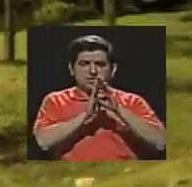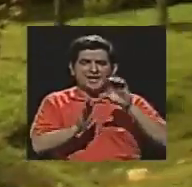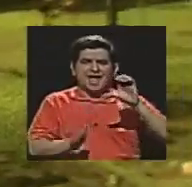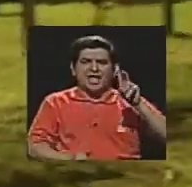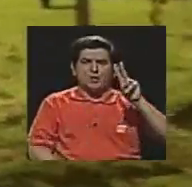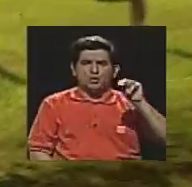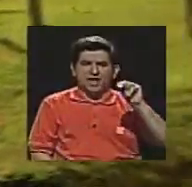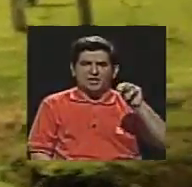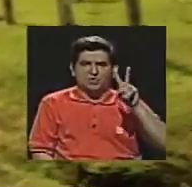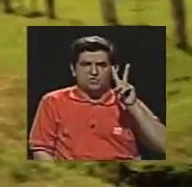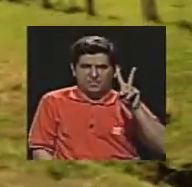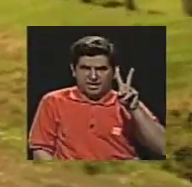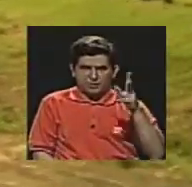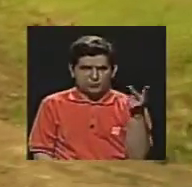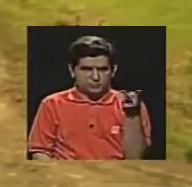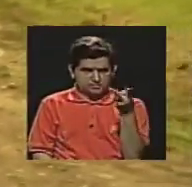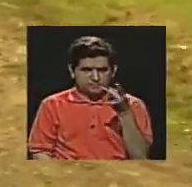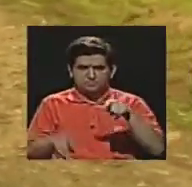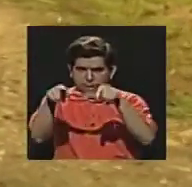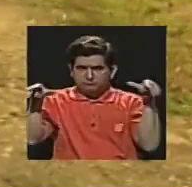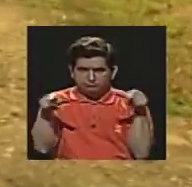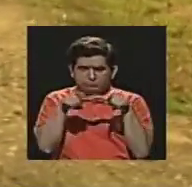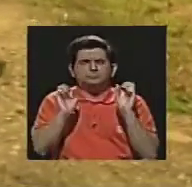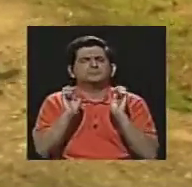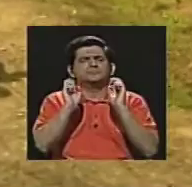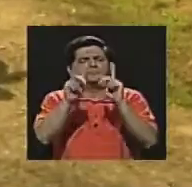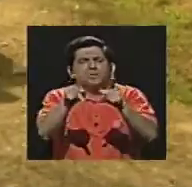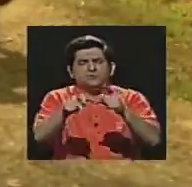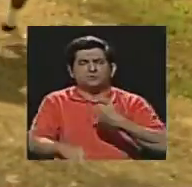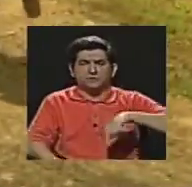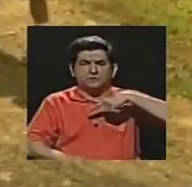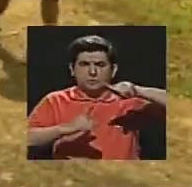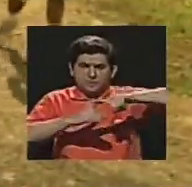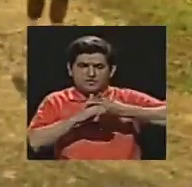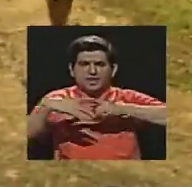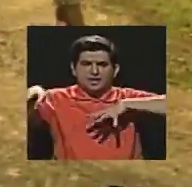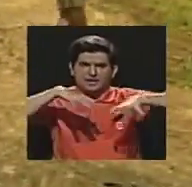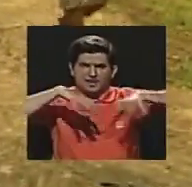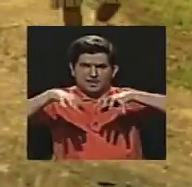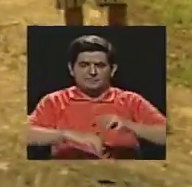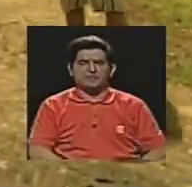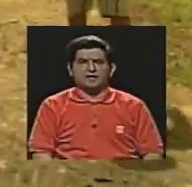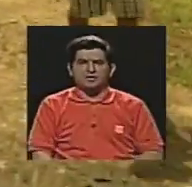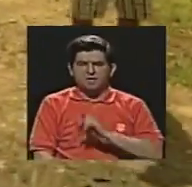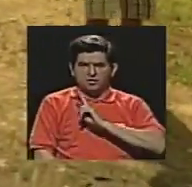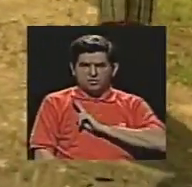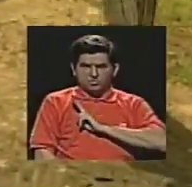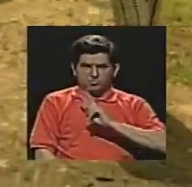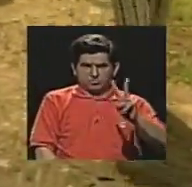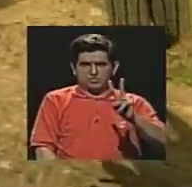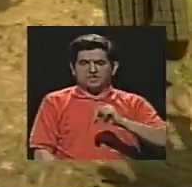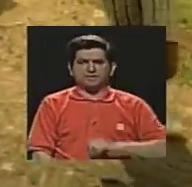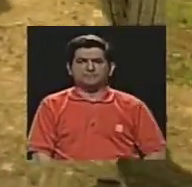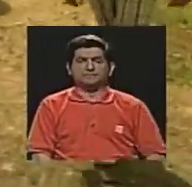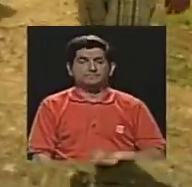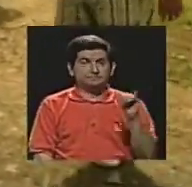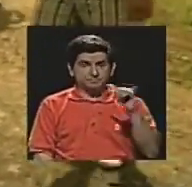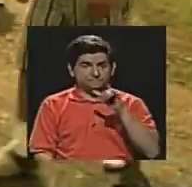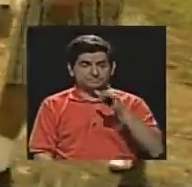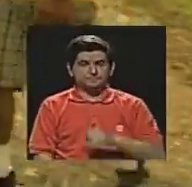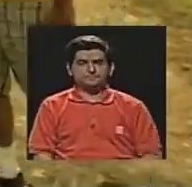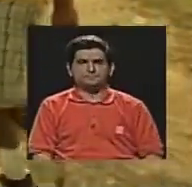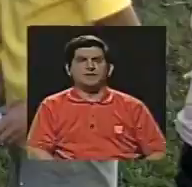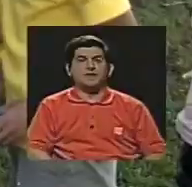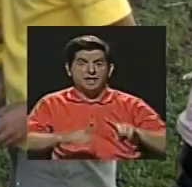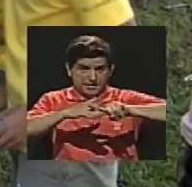año el programa de voluntariado de la ucr cumple 15 años de ofrecer proyectos para que estudiantes inviertan sus ratos de ocio dentro o